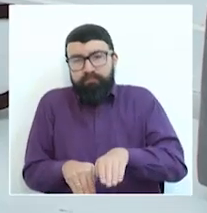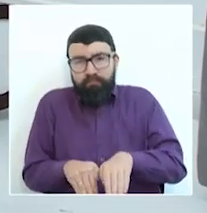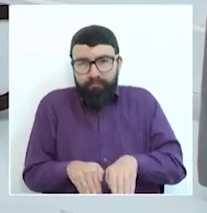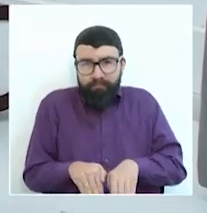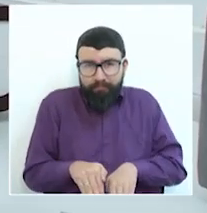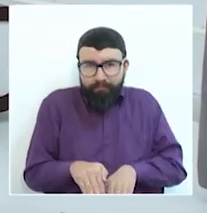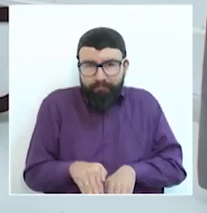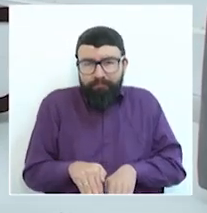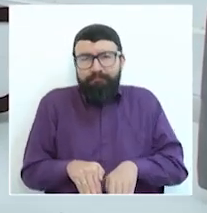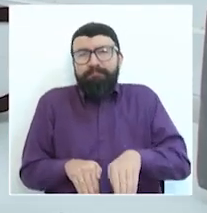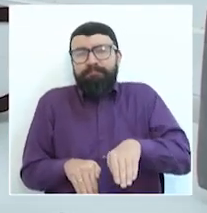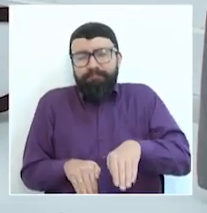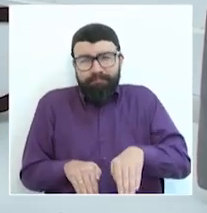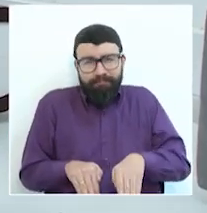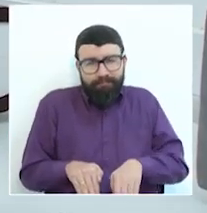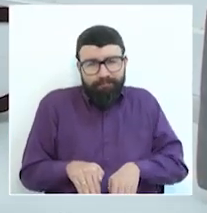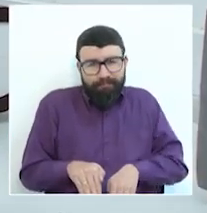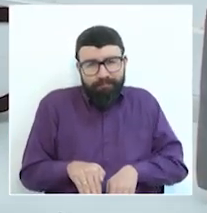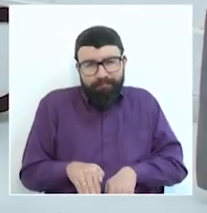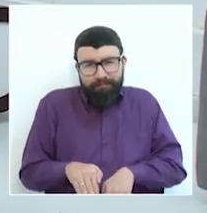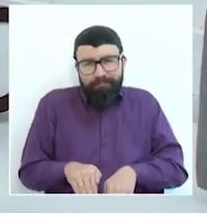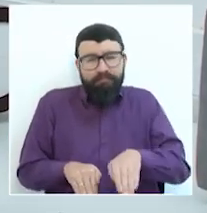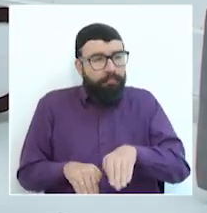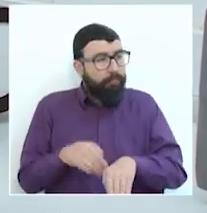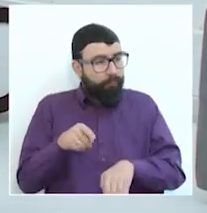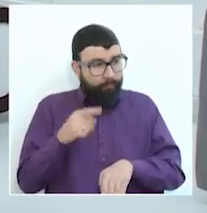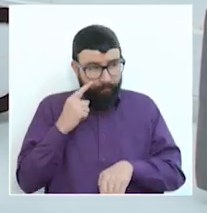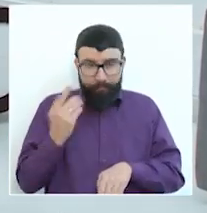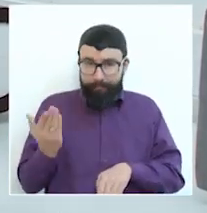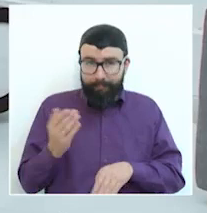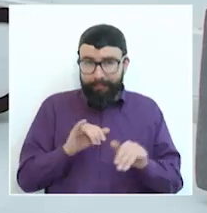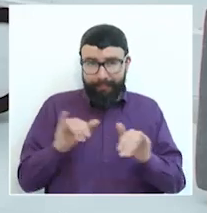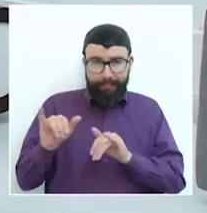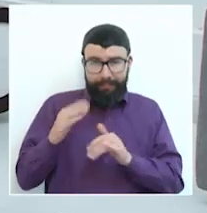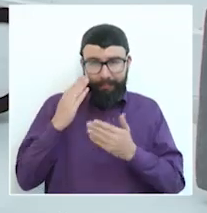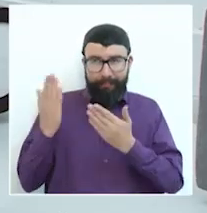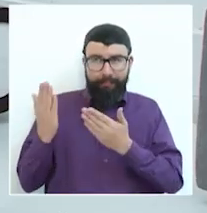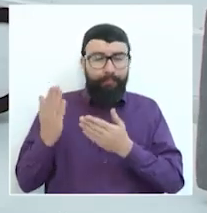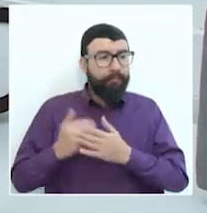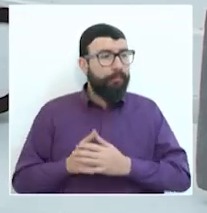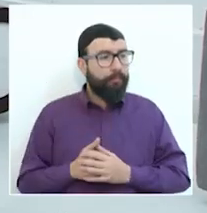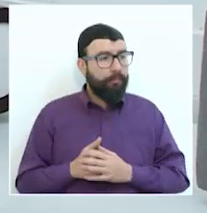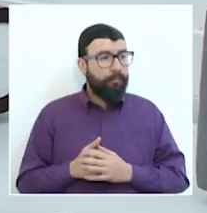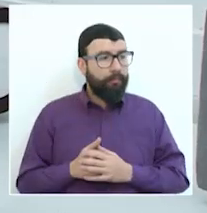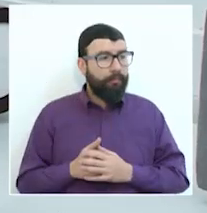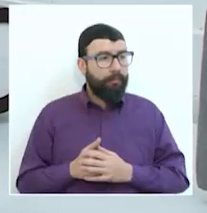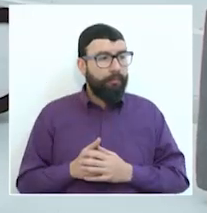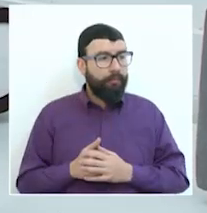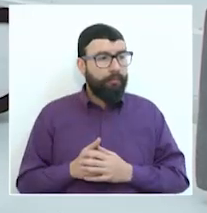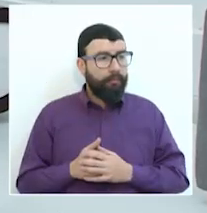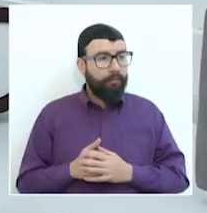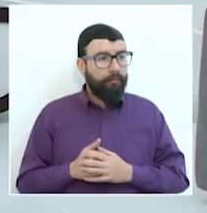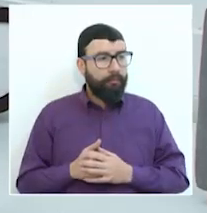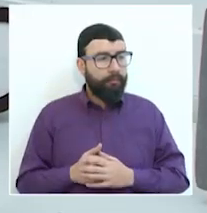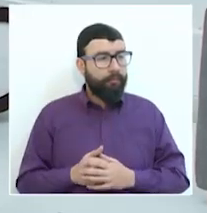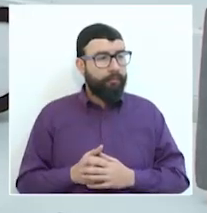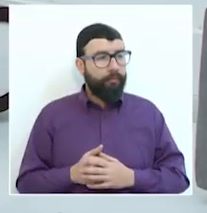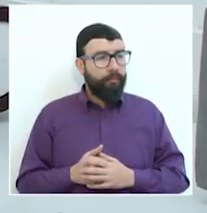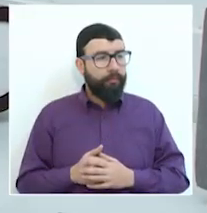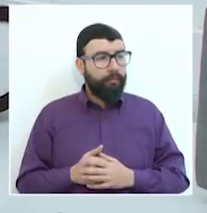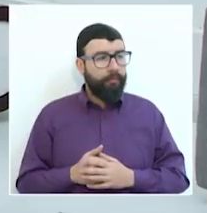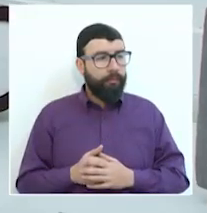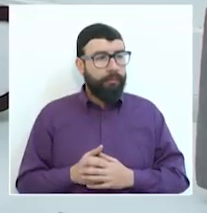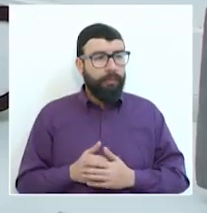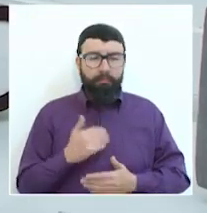adelante. Sube, hace este ejercicio, ¿listo? Hasta extender casi por completo, ahí. Y lo va haciendo de una